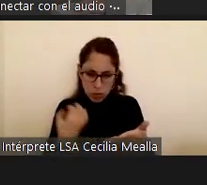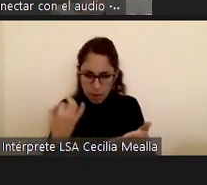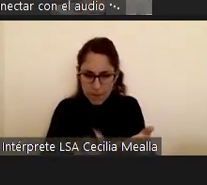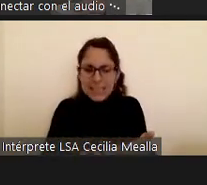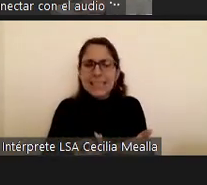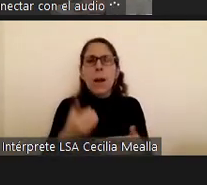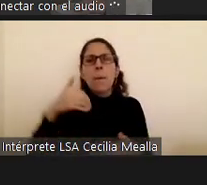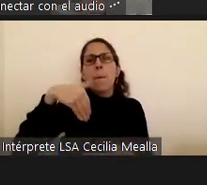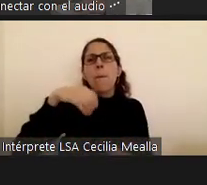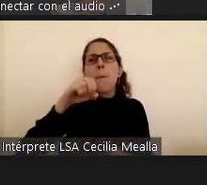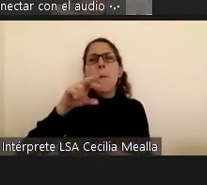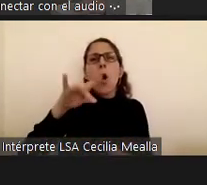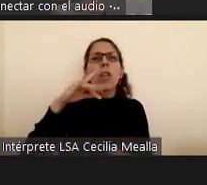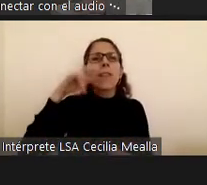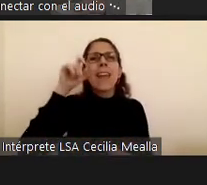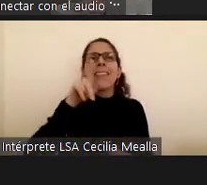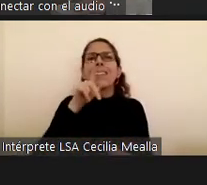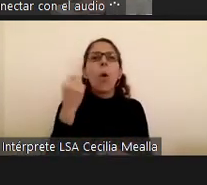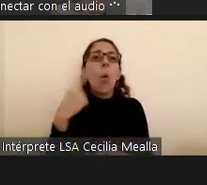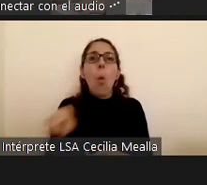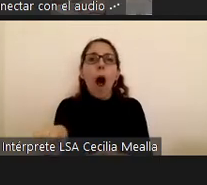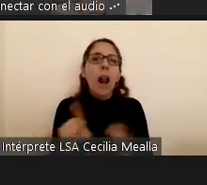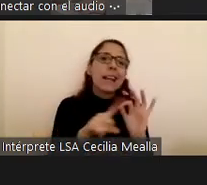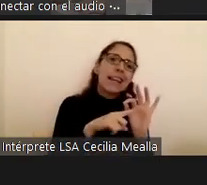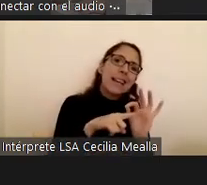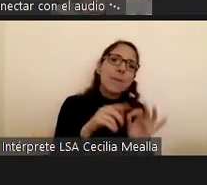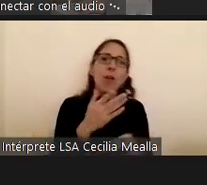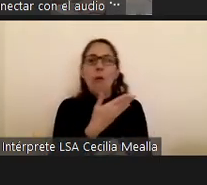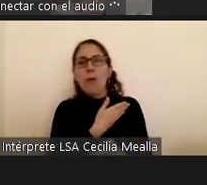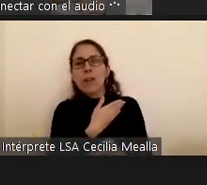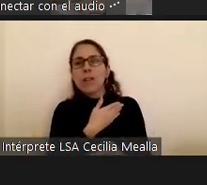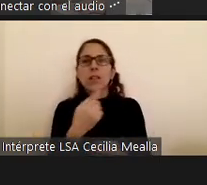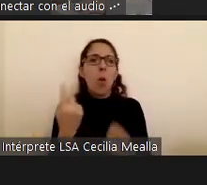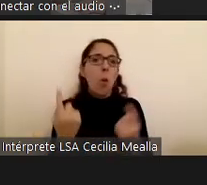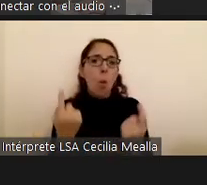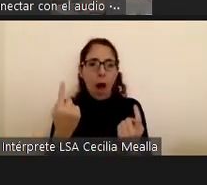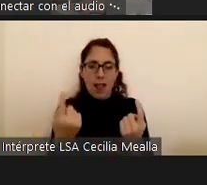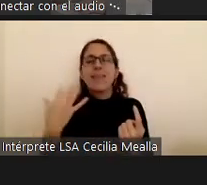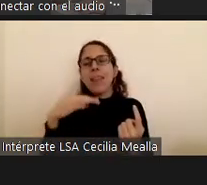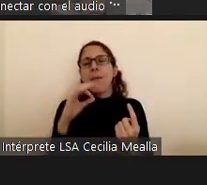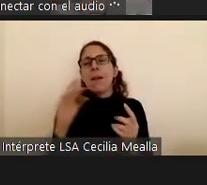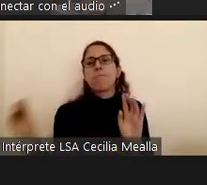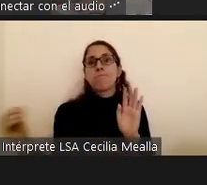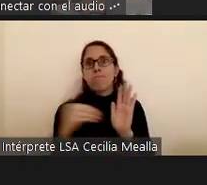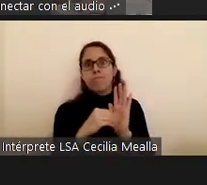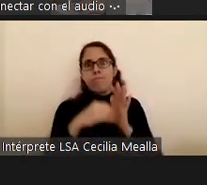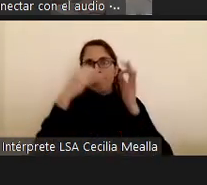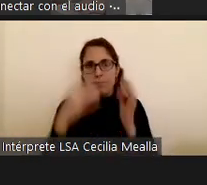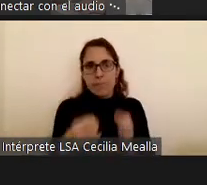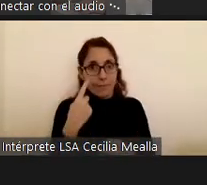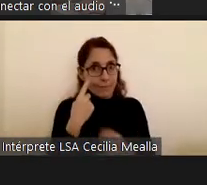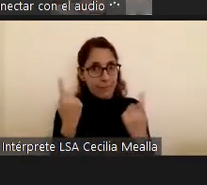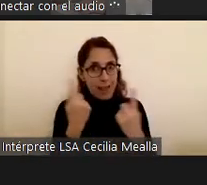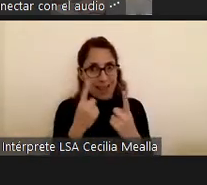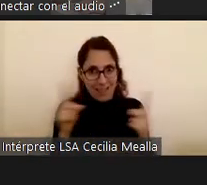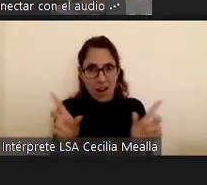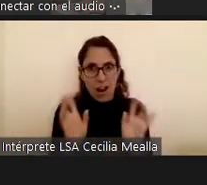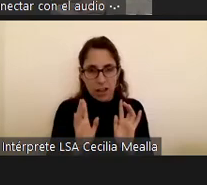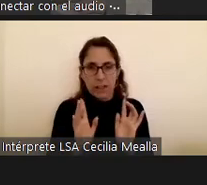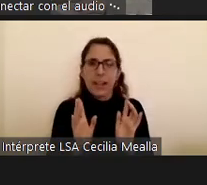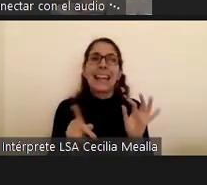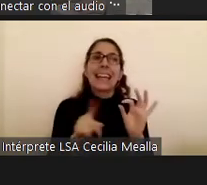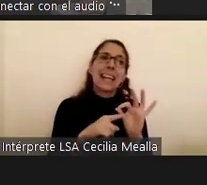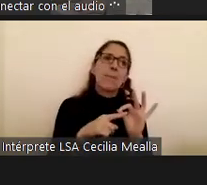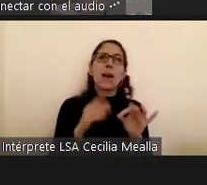mordiente químico físico, sí sepan que tienen que poner cuál es cuál, ¿sí? no es lo mismo decir si es el químico o el